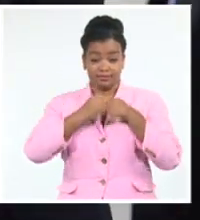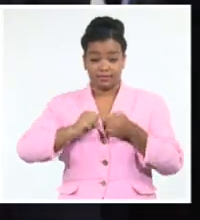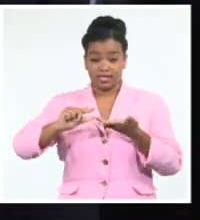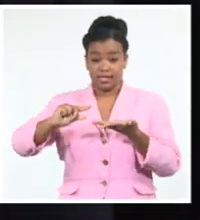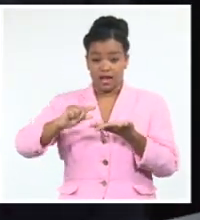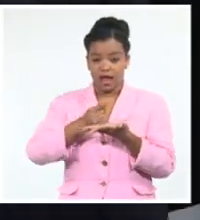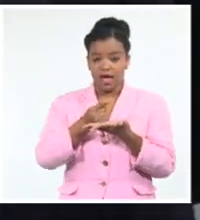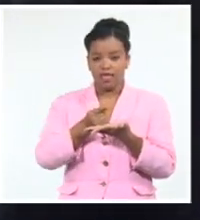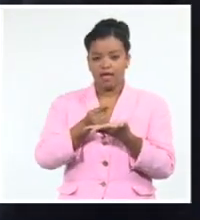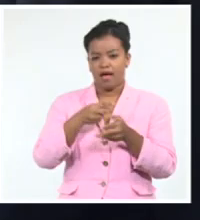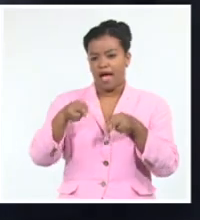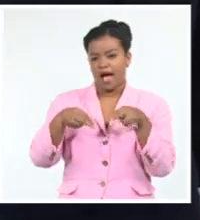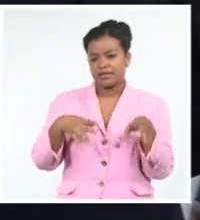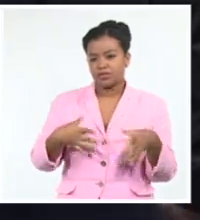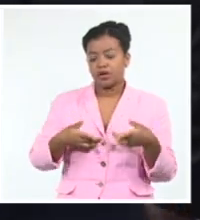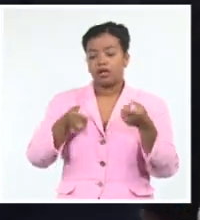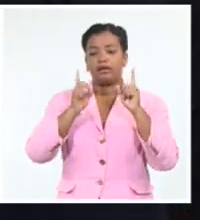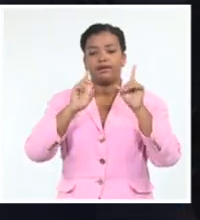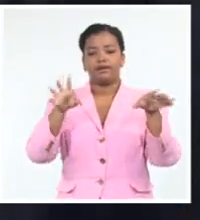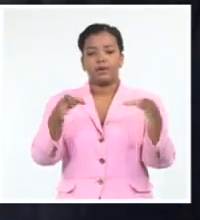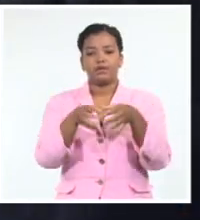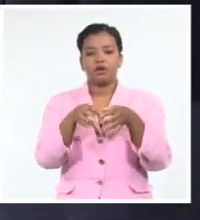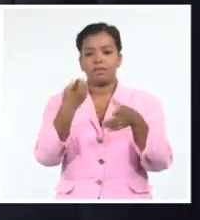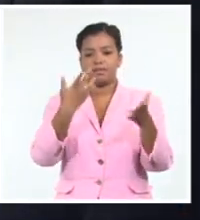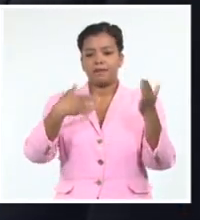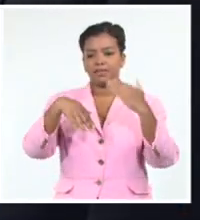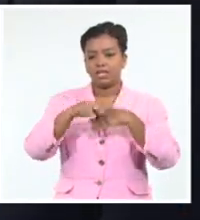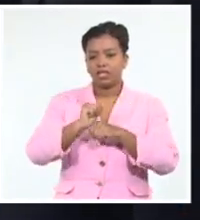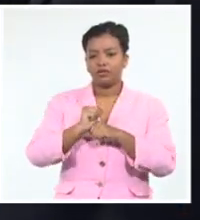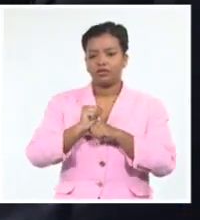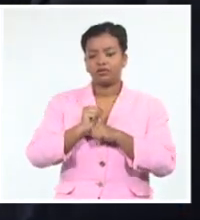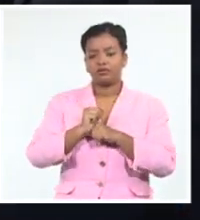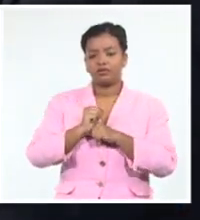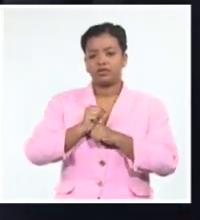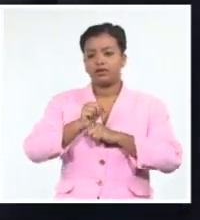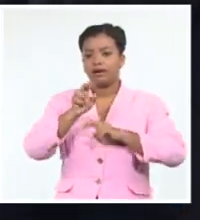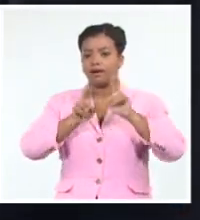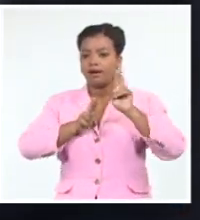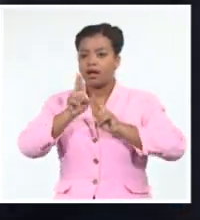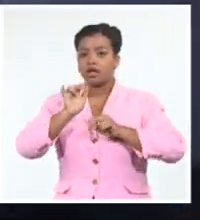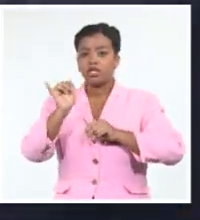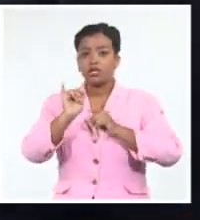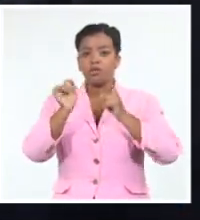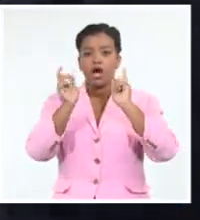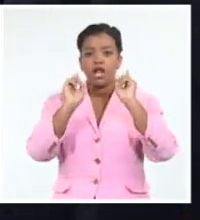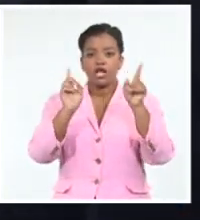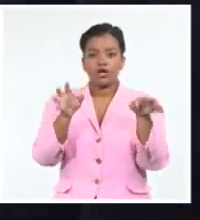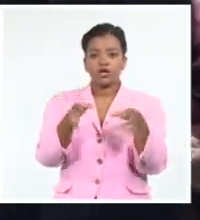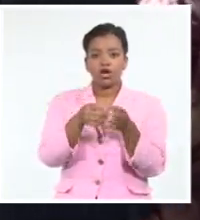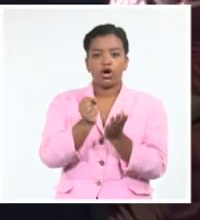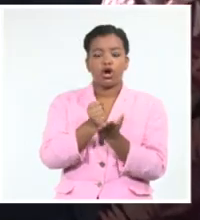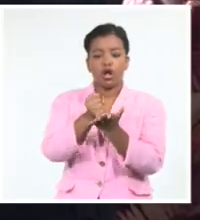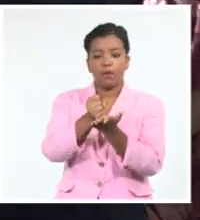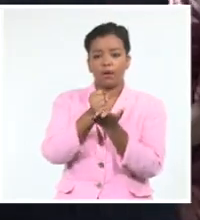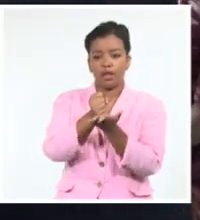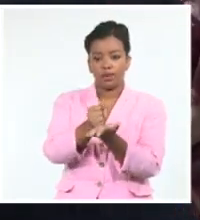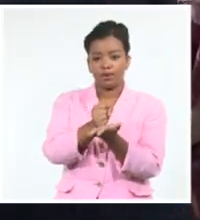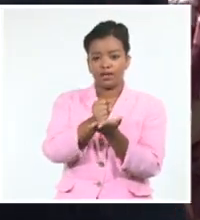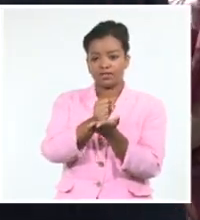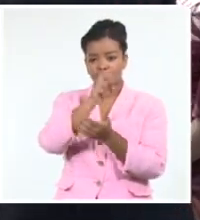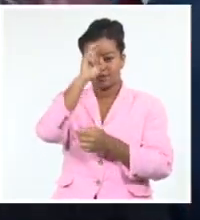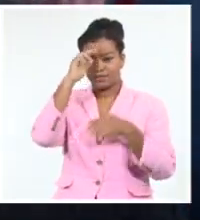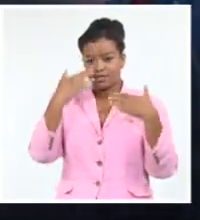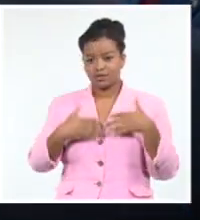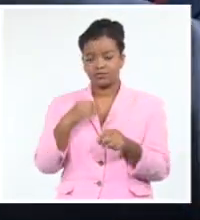oficiales con el primer ministro de Granada. Además, se reunirá con los colaboradores que brindan servicios en este país y